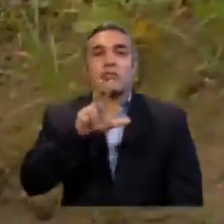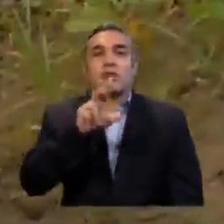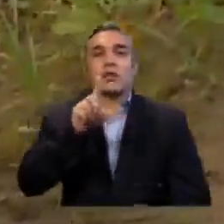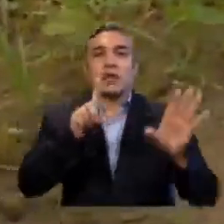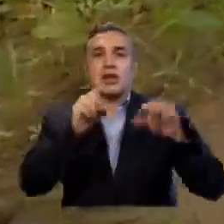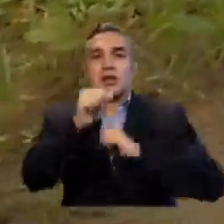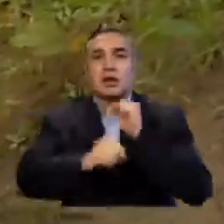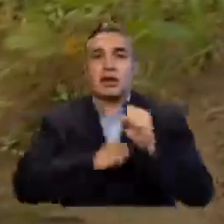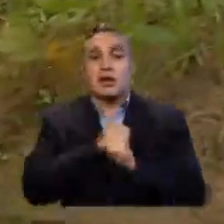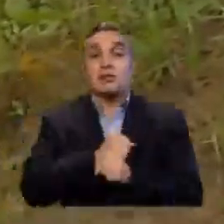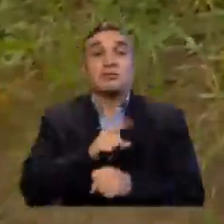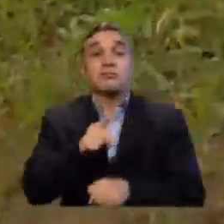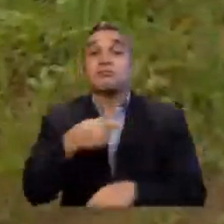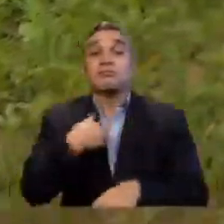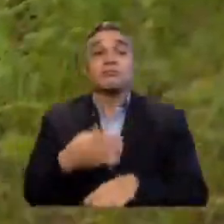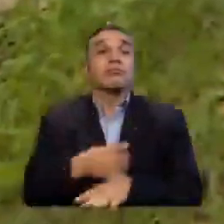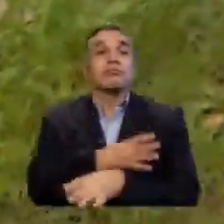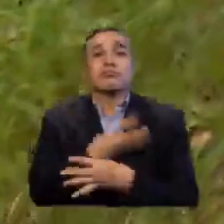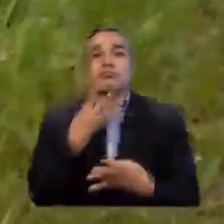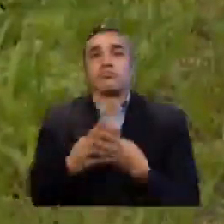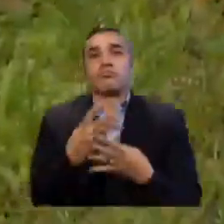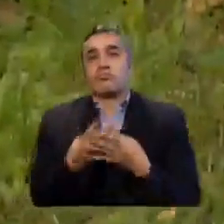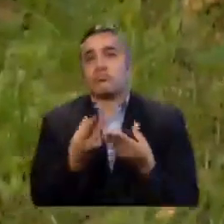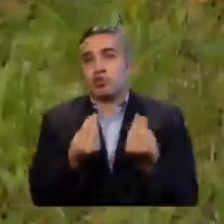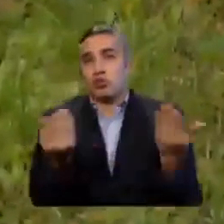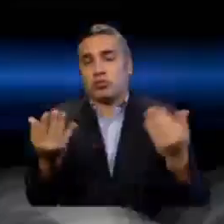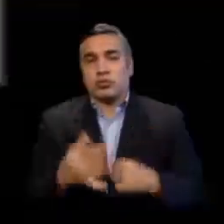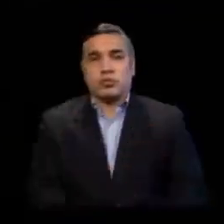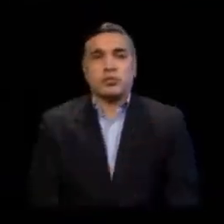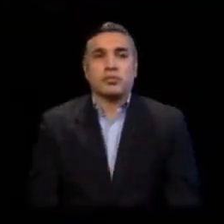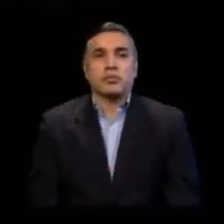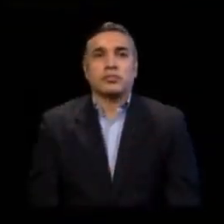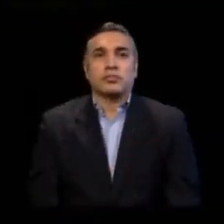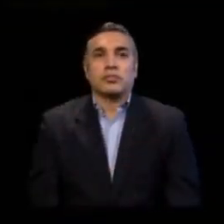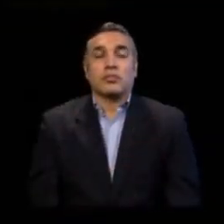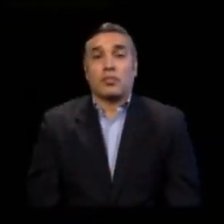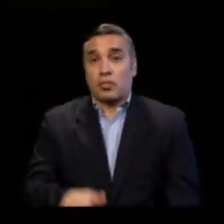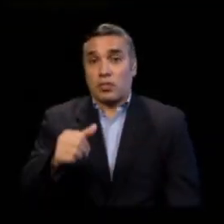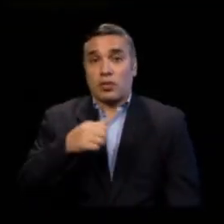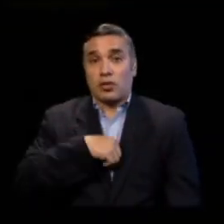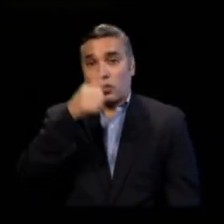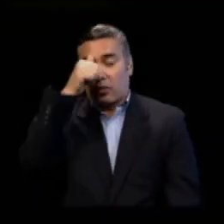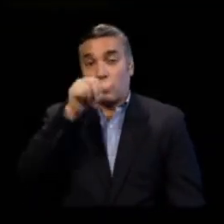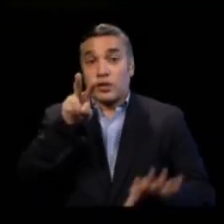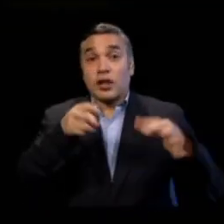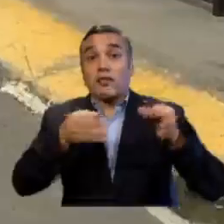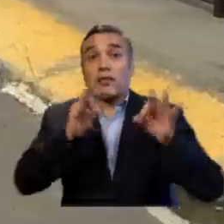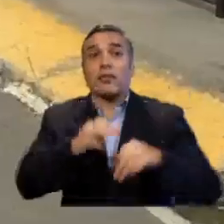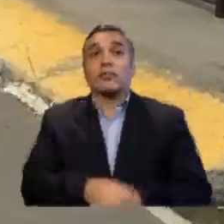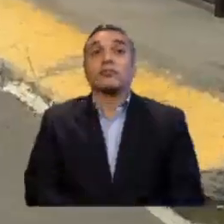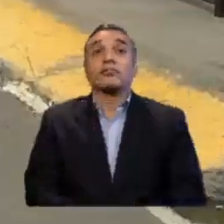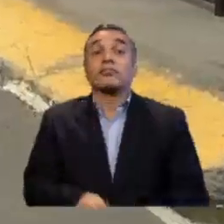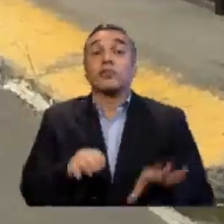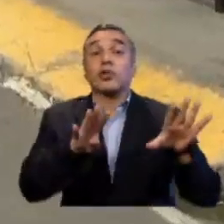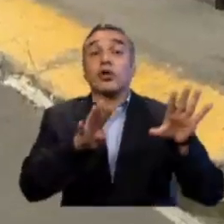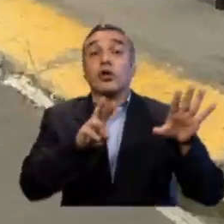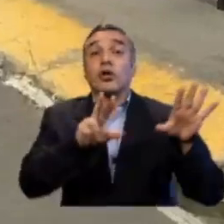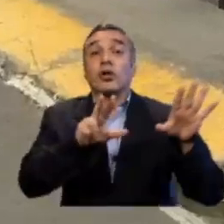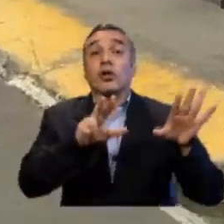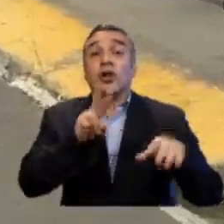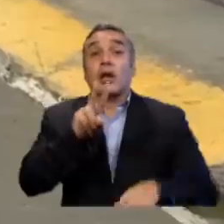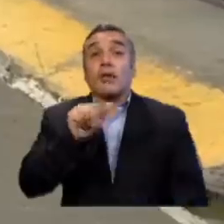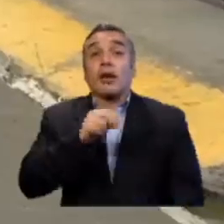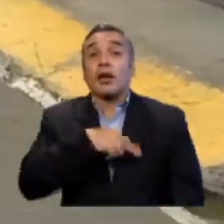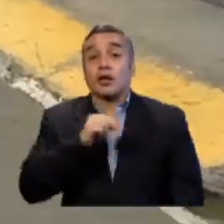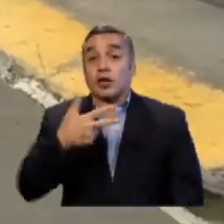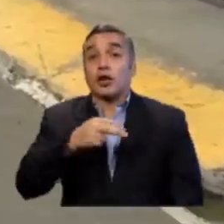36 años, quien registraba varios antecedentes penales. Domingo 7 de febrero, en la octava Ilaché, suroeste